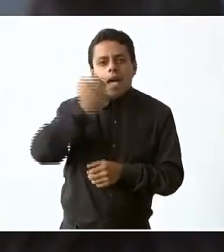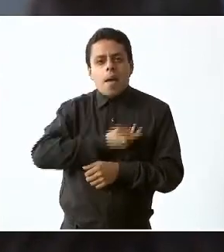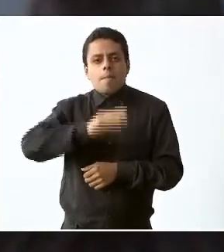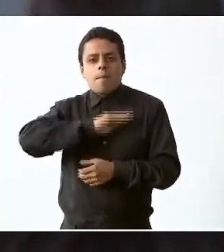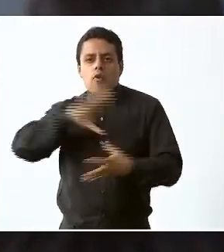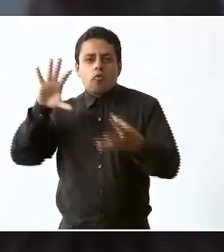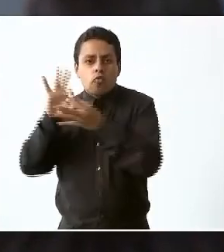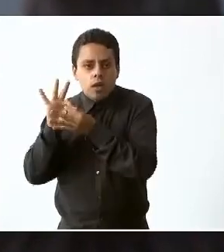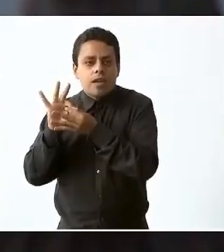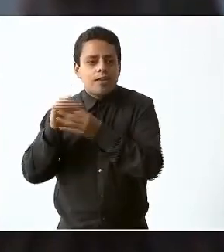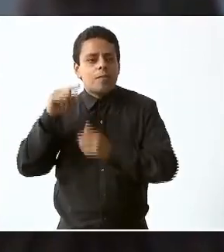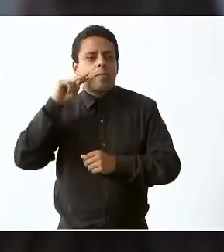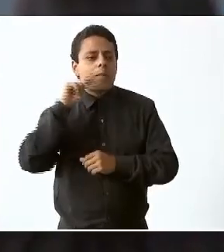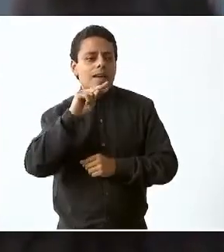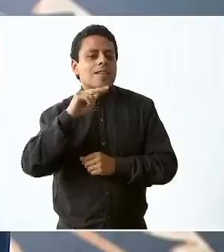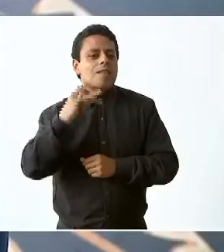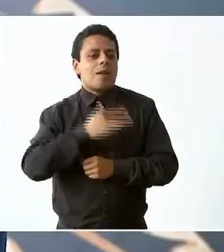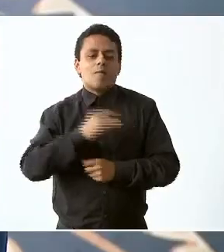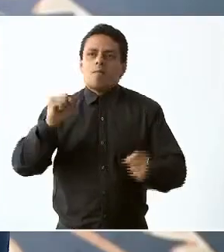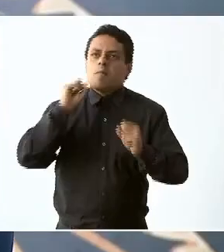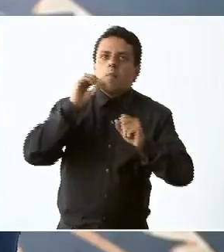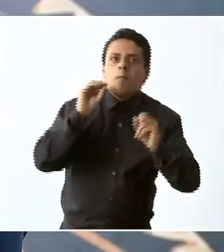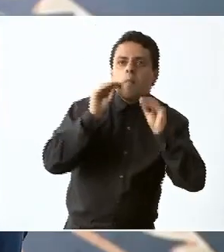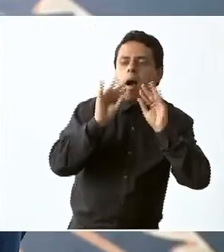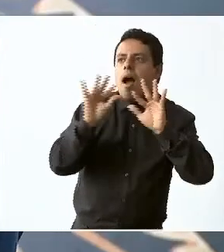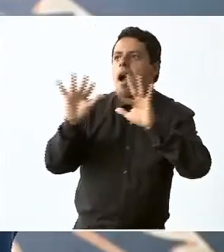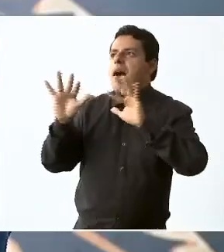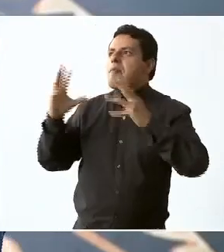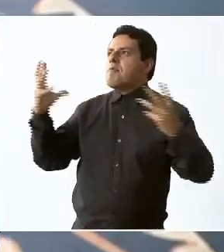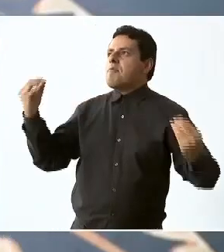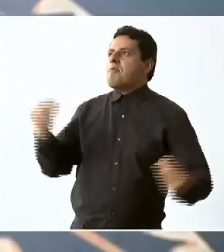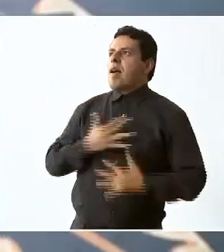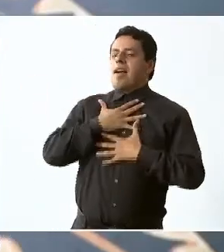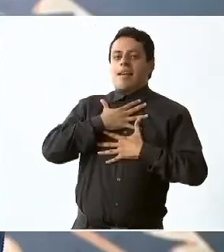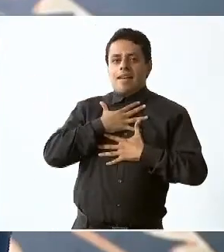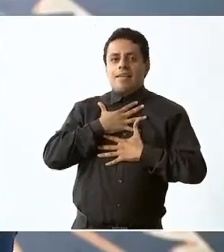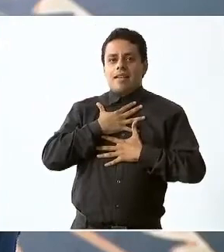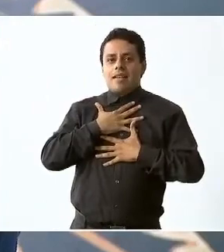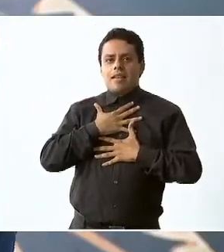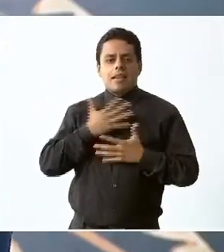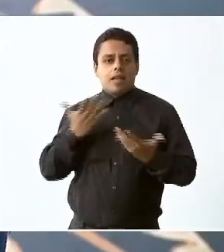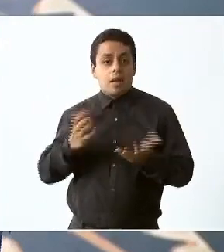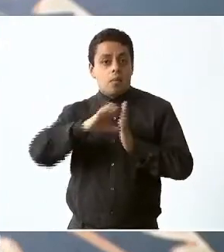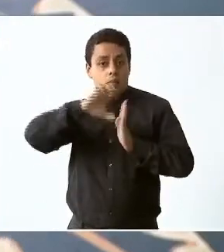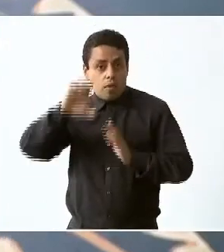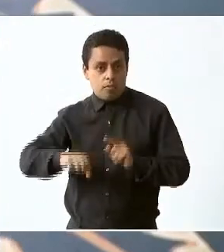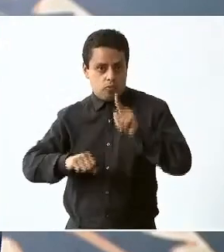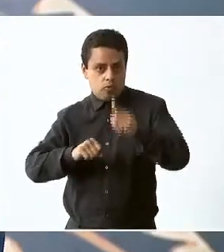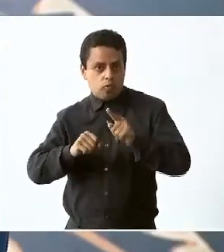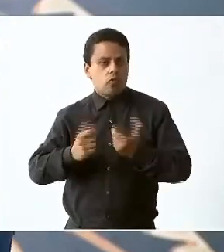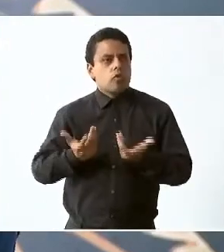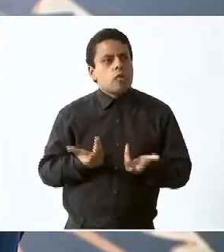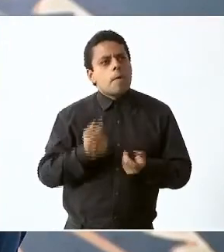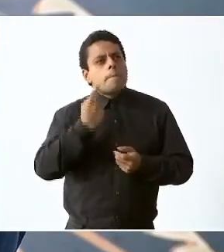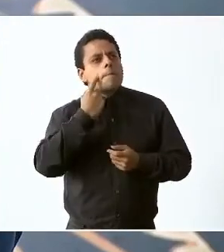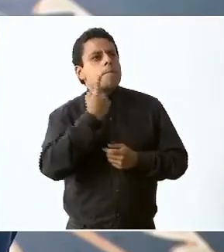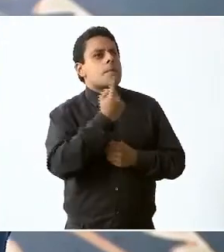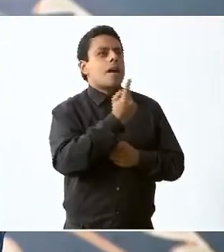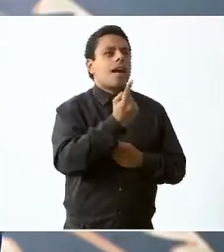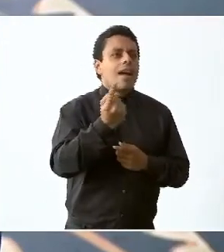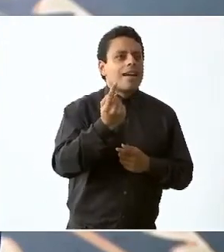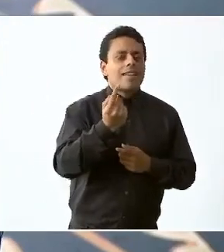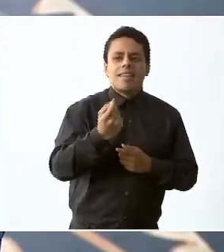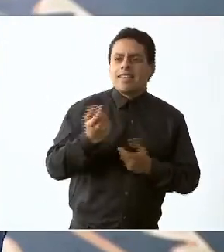sobre los corazones. ¿Quién, en la noche que asusta a la rana, no miró, antes de saber